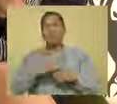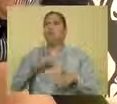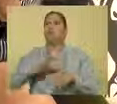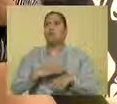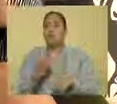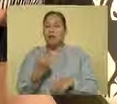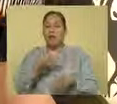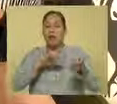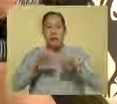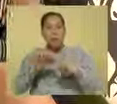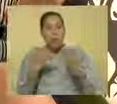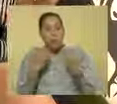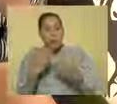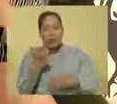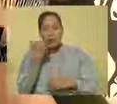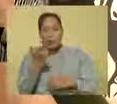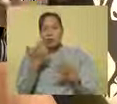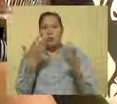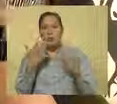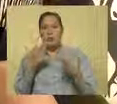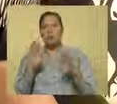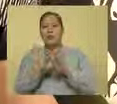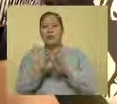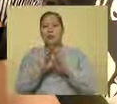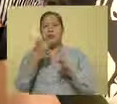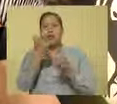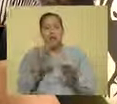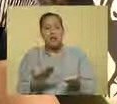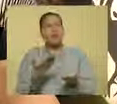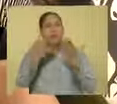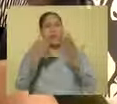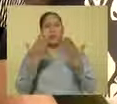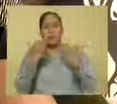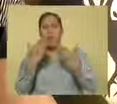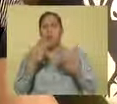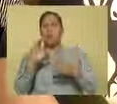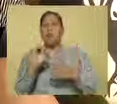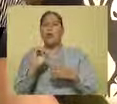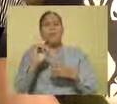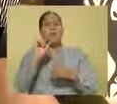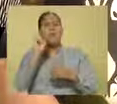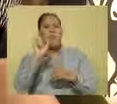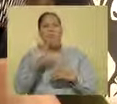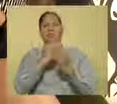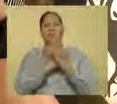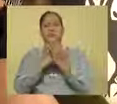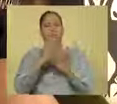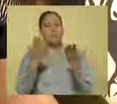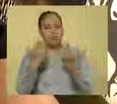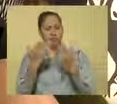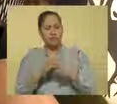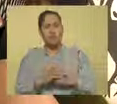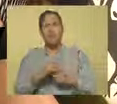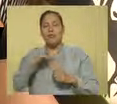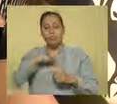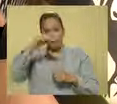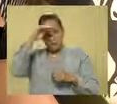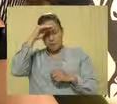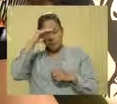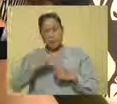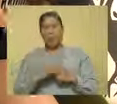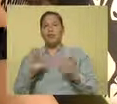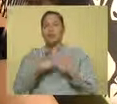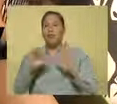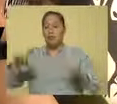no hay empleo, precisamente está ligado al poco crecimiento económico o nulo crecimiento. Pero la pregunta es porque si